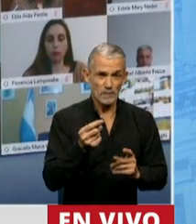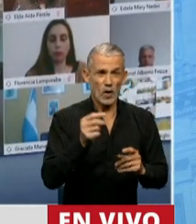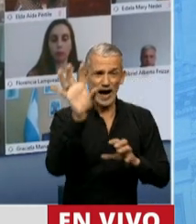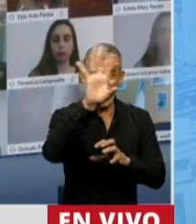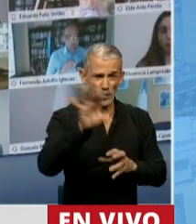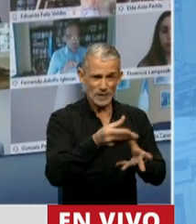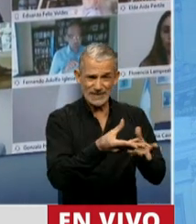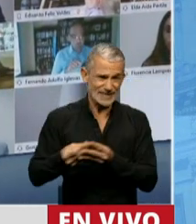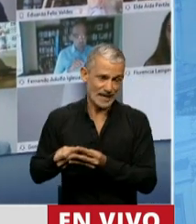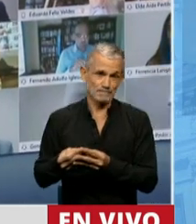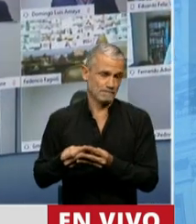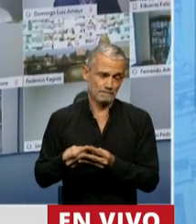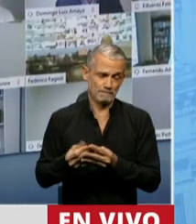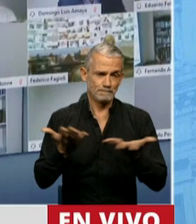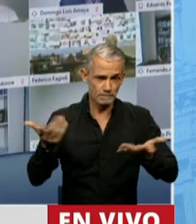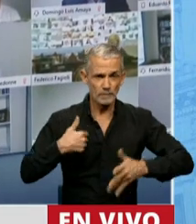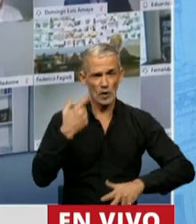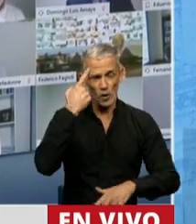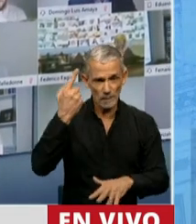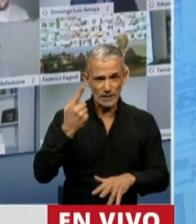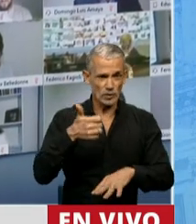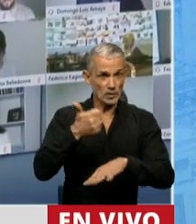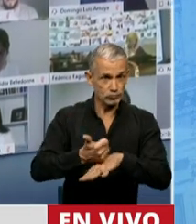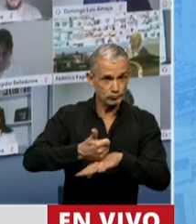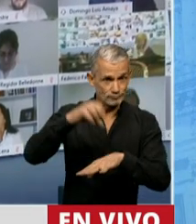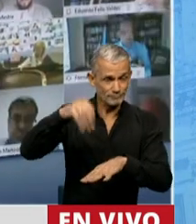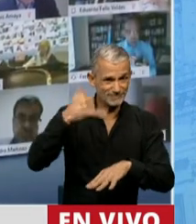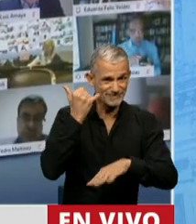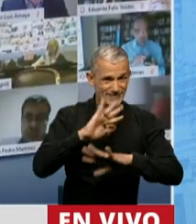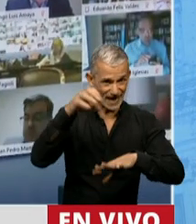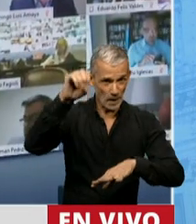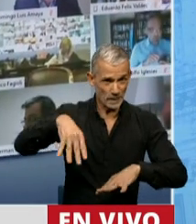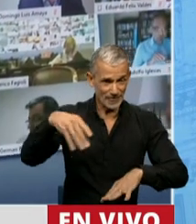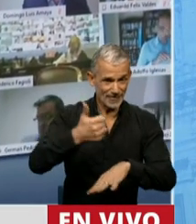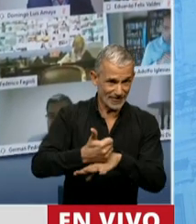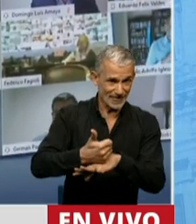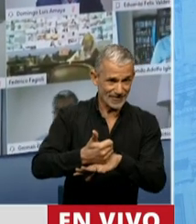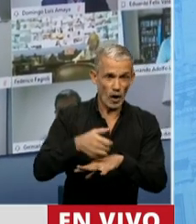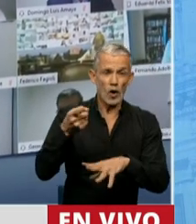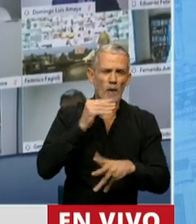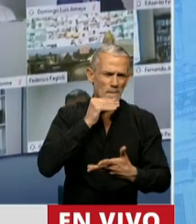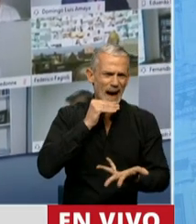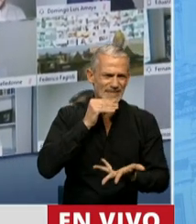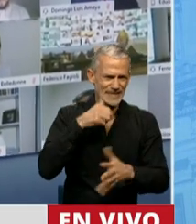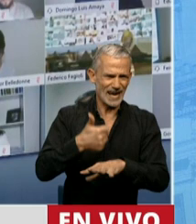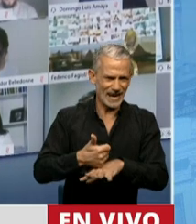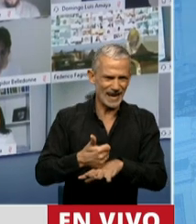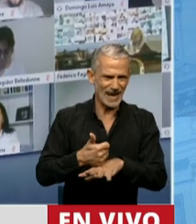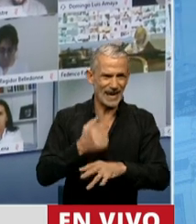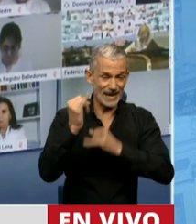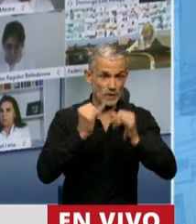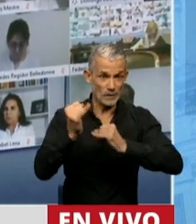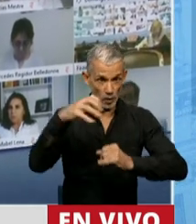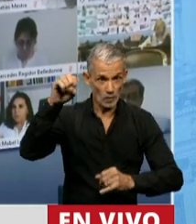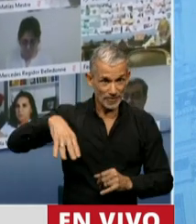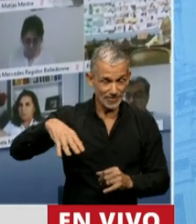las provincias creo que est presente así lo expresó usted presidente el presidente masa Cuando comenzó la